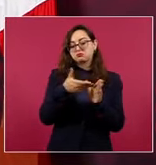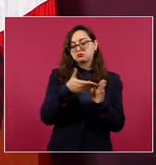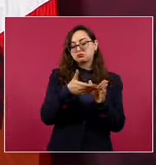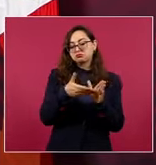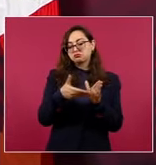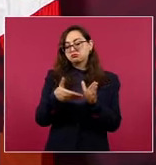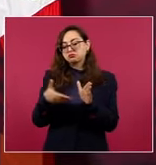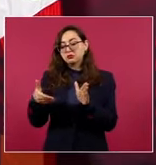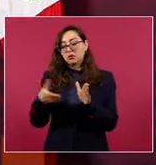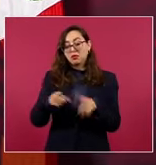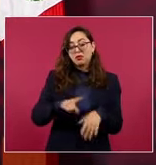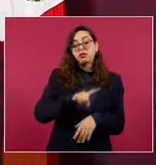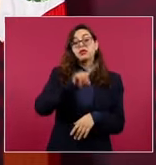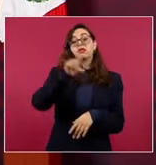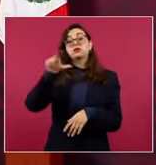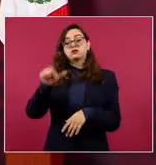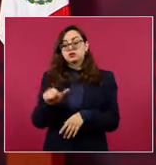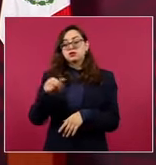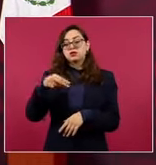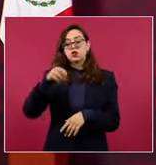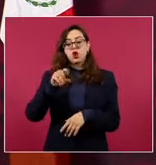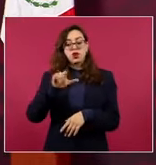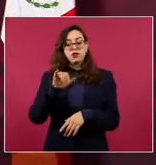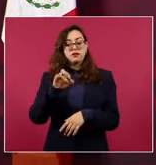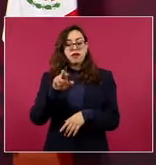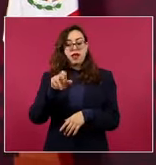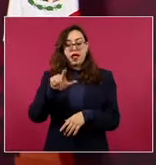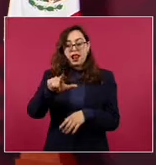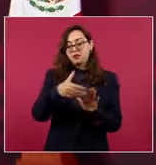mismo, hasta ahora,